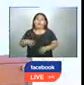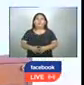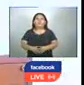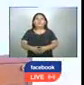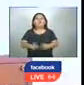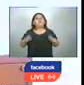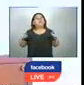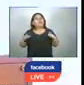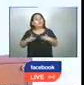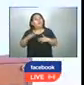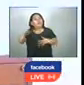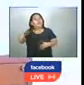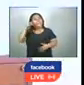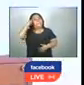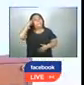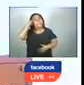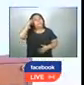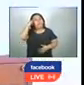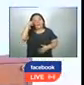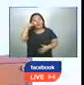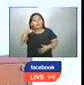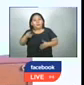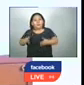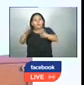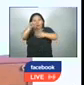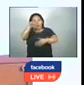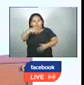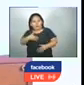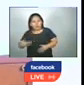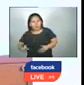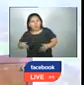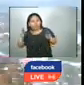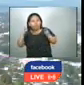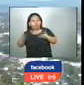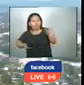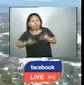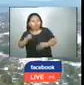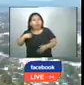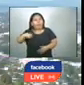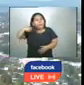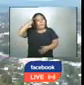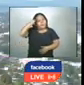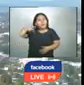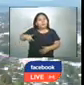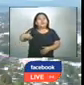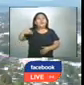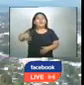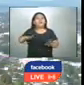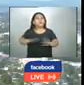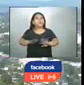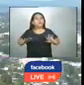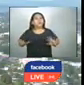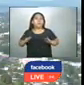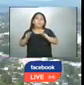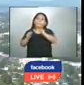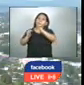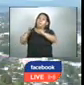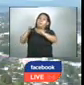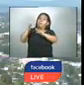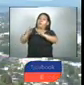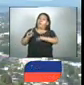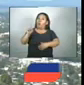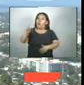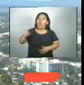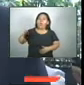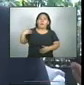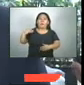Aún así, el presidente de la Cámara de Comercio mantiene las expectativas de cerrar el 2022 con crecimientos mayores a los registrados